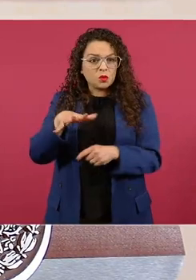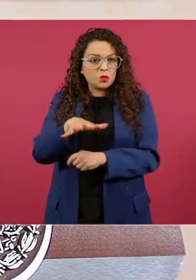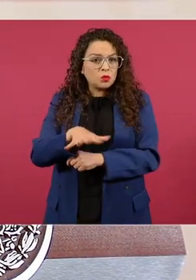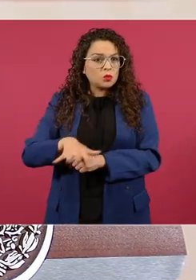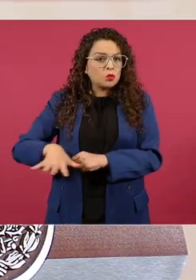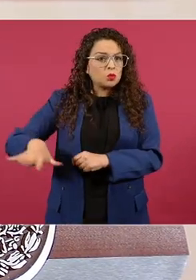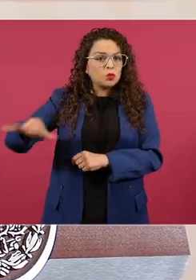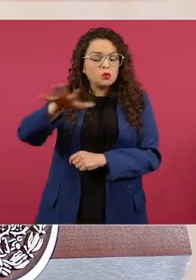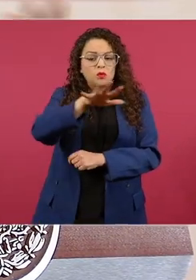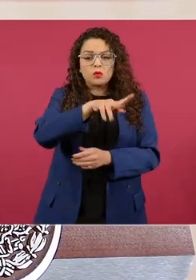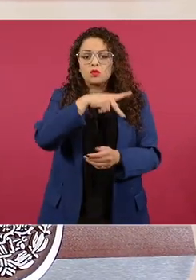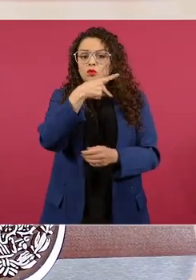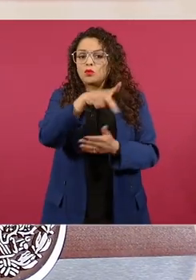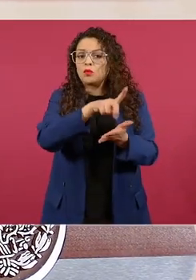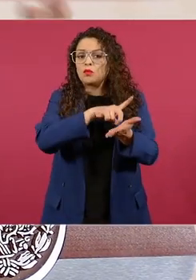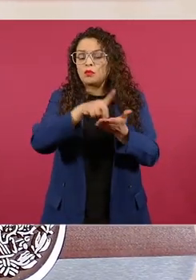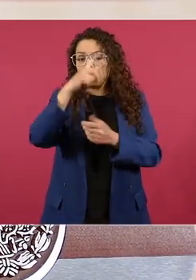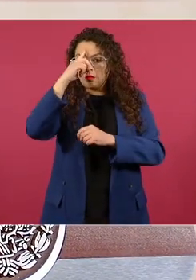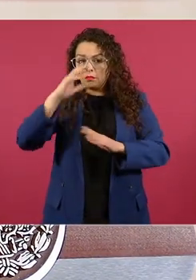y